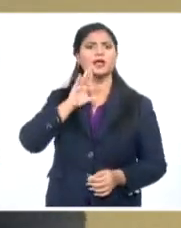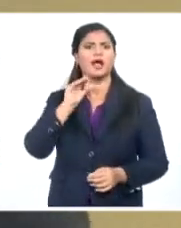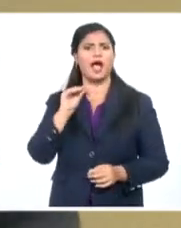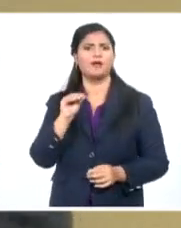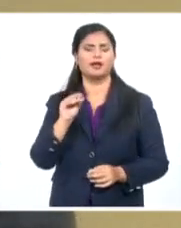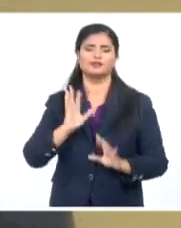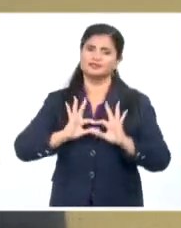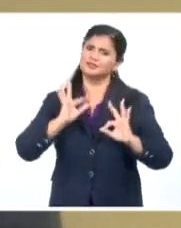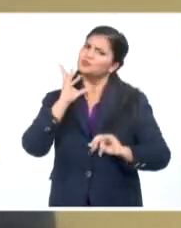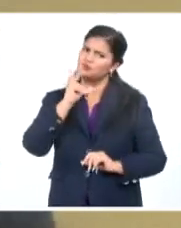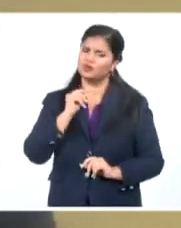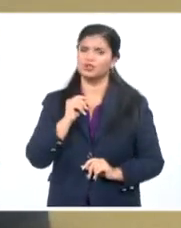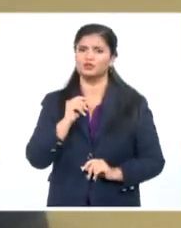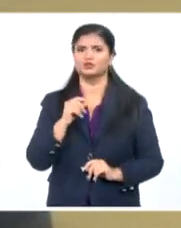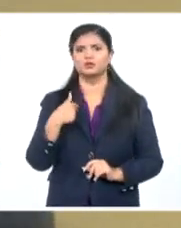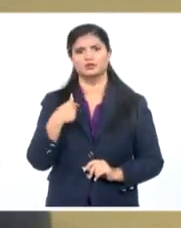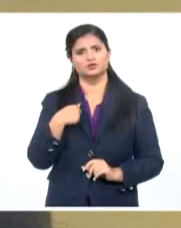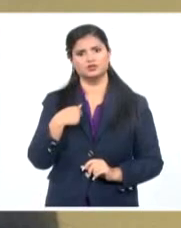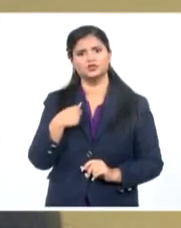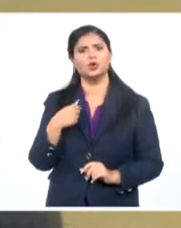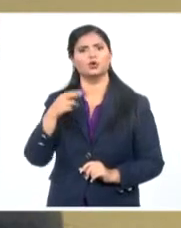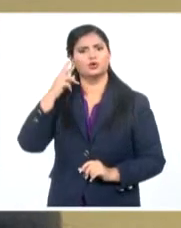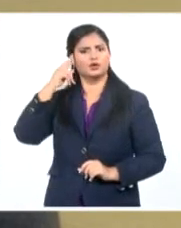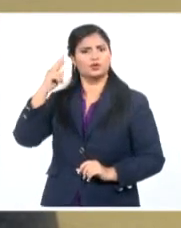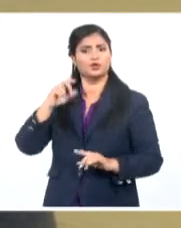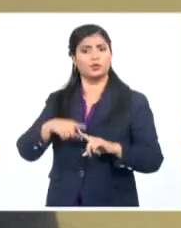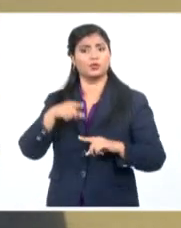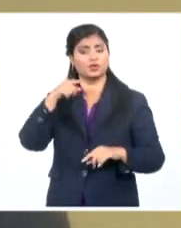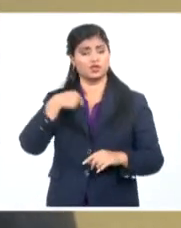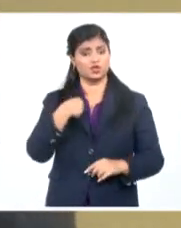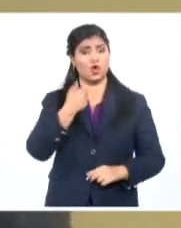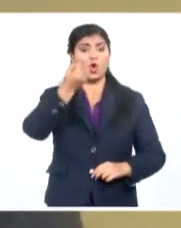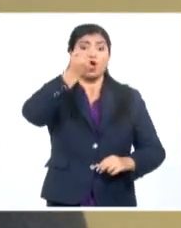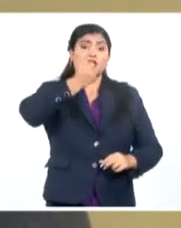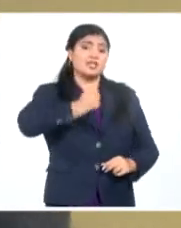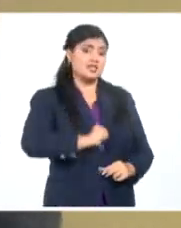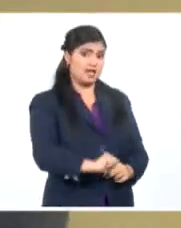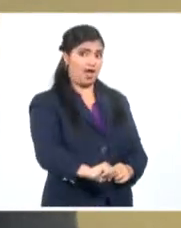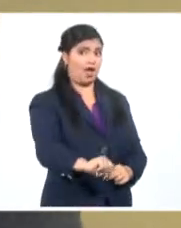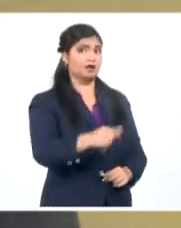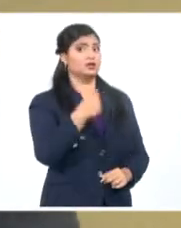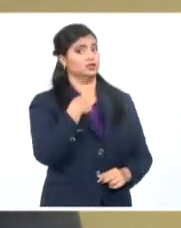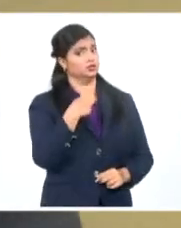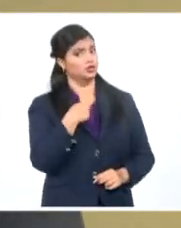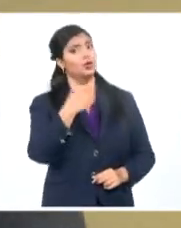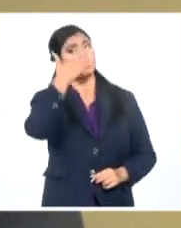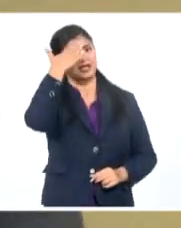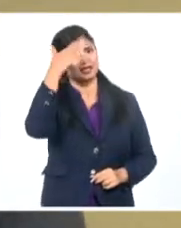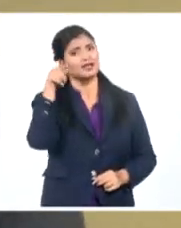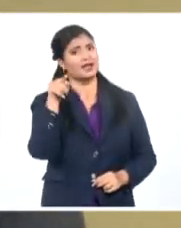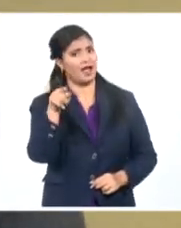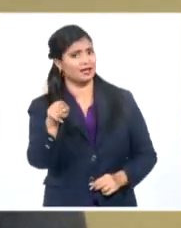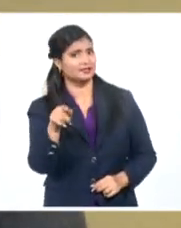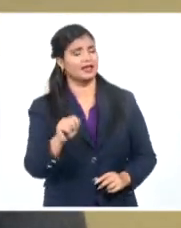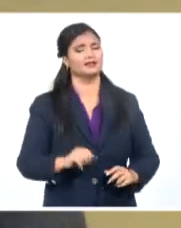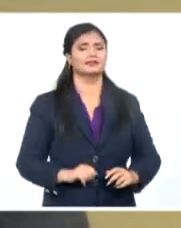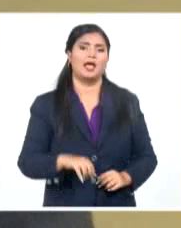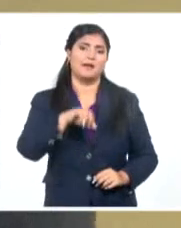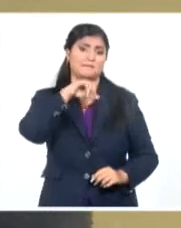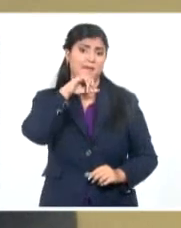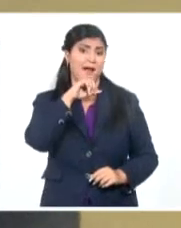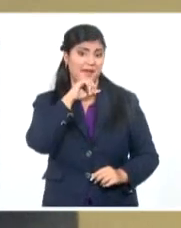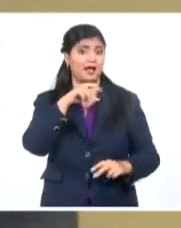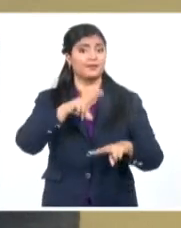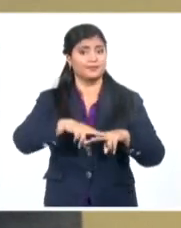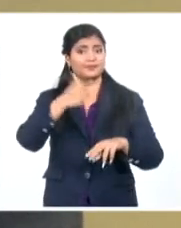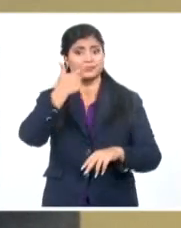ella y eso lo estoy recibiendo yo como hija Así que tengo que agradecerle Hasta eso a ella